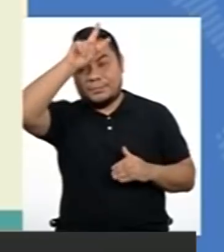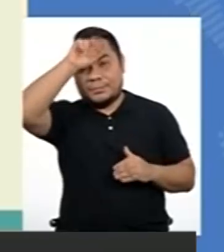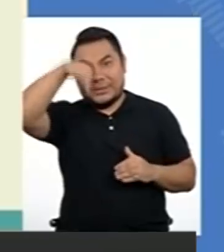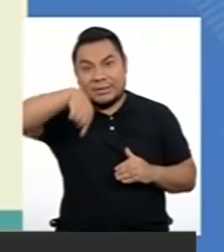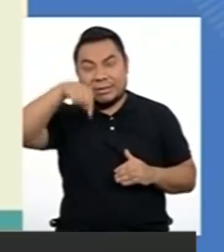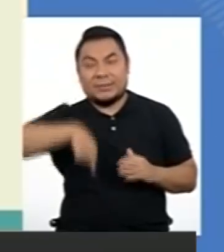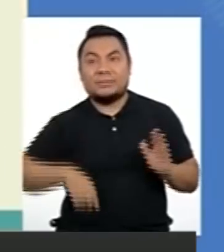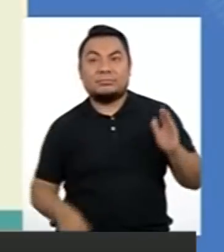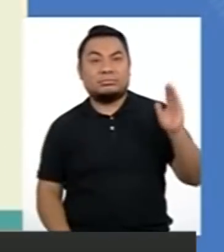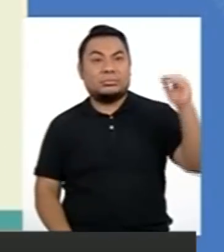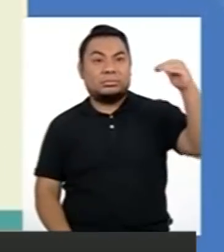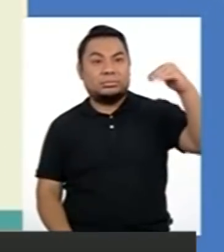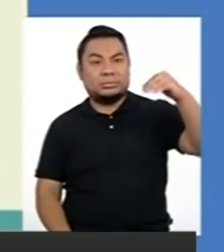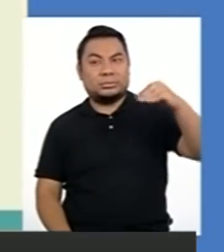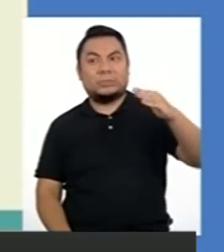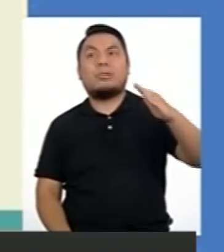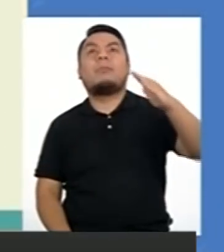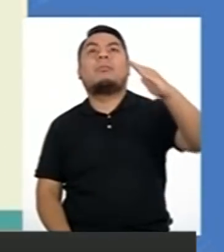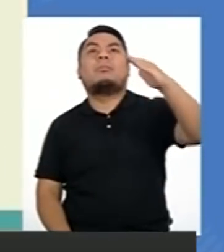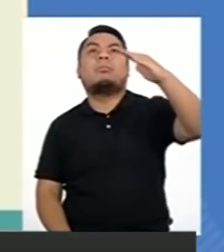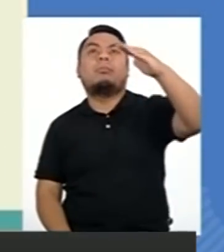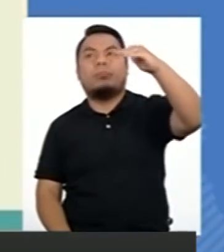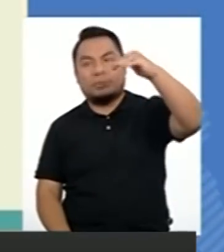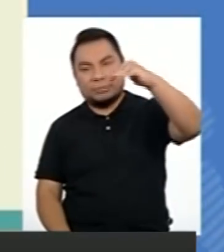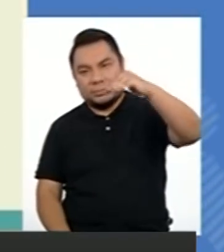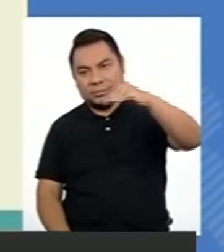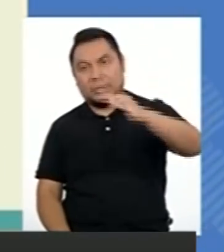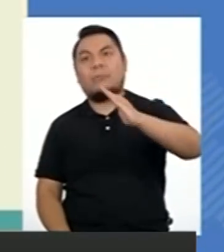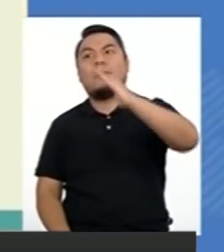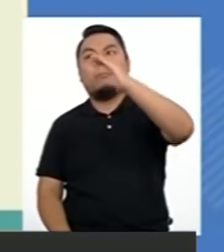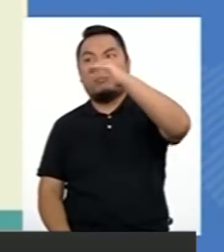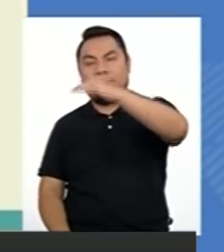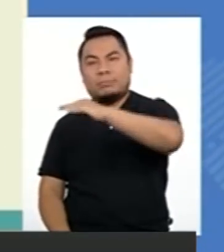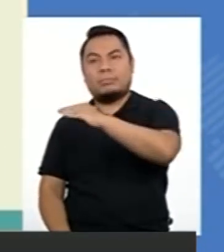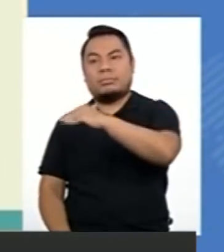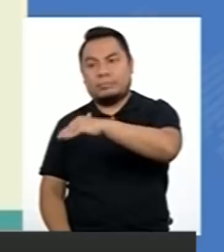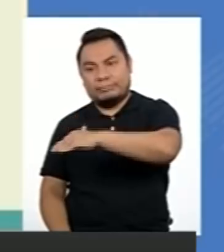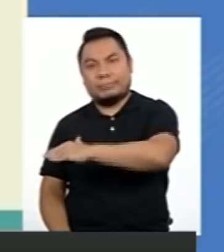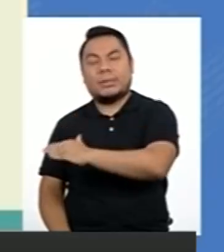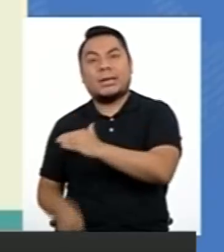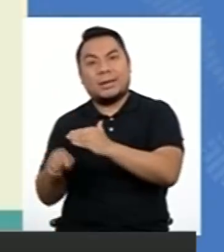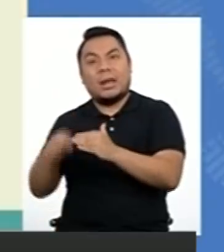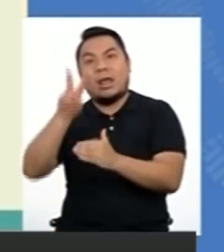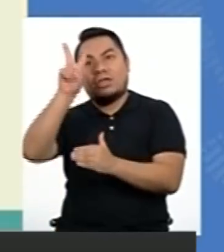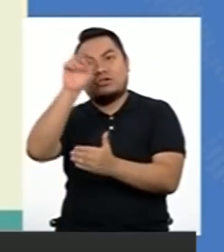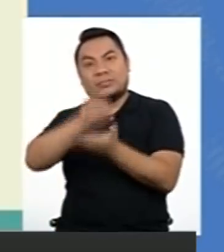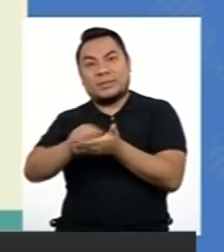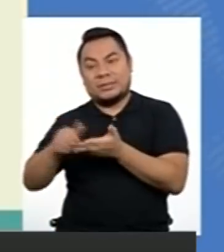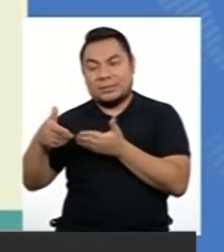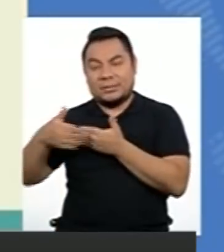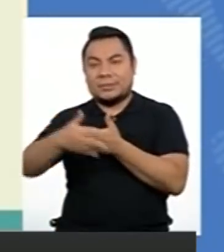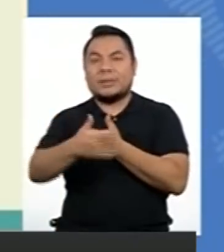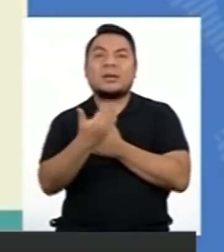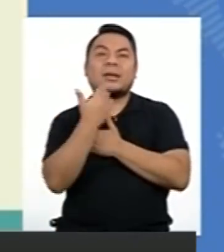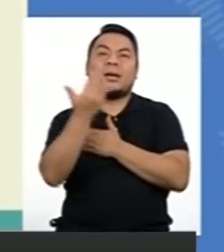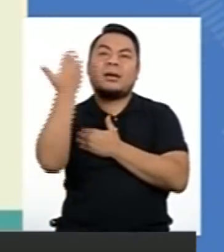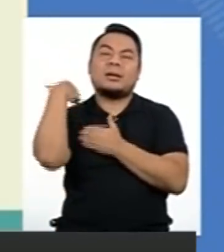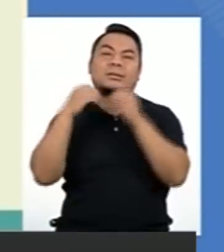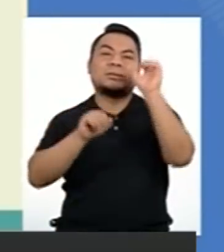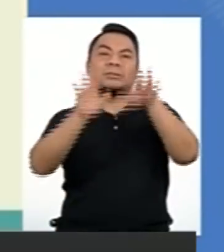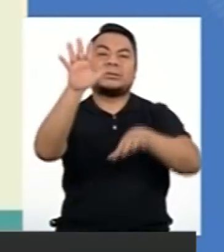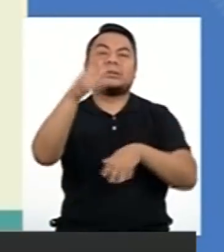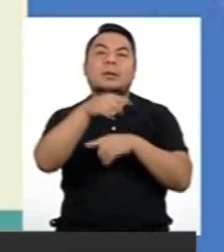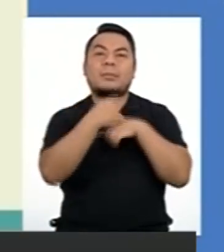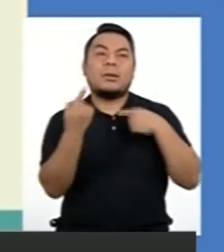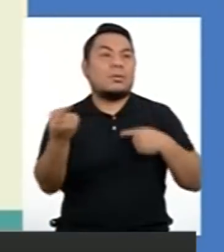hemos estado nosotros en estos últimos 2 meses, ¿no? ¿Qué pasaba el 15 de marzo cuando